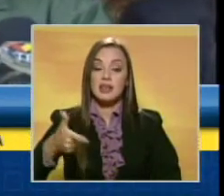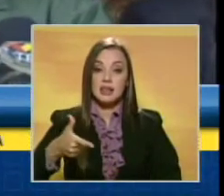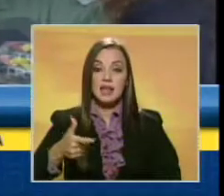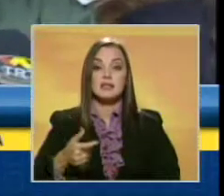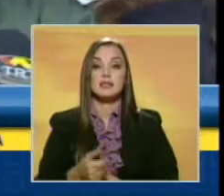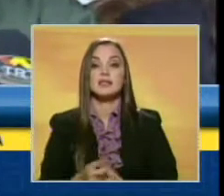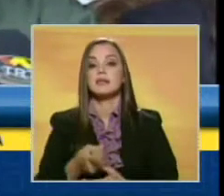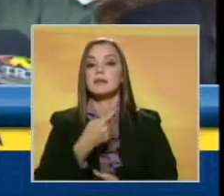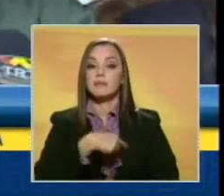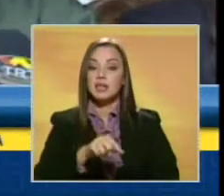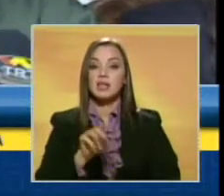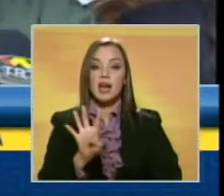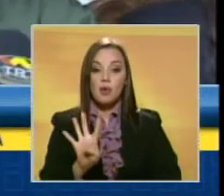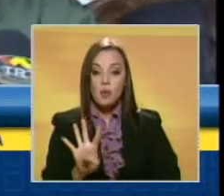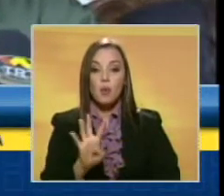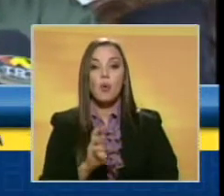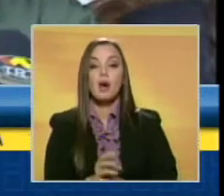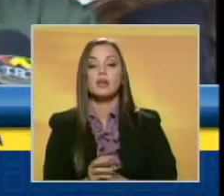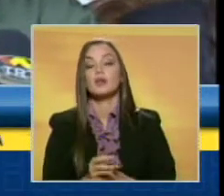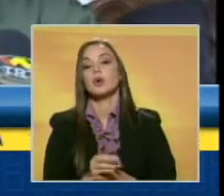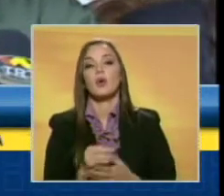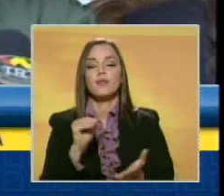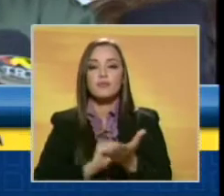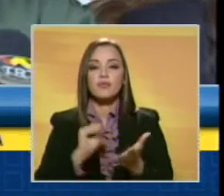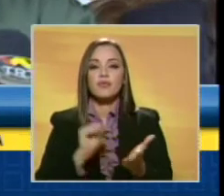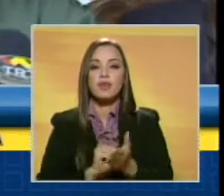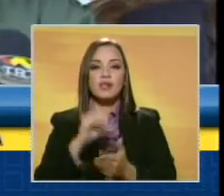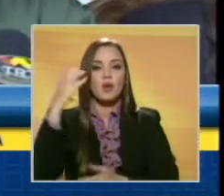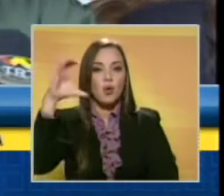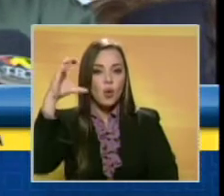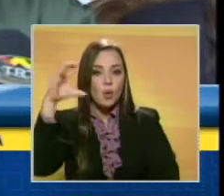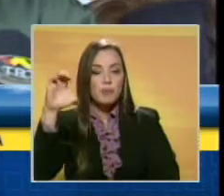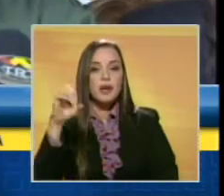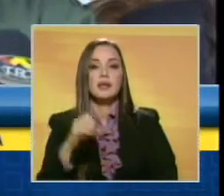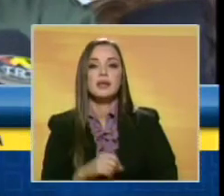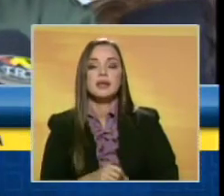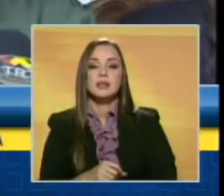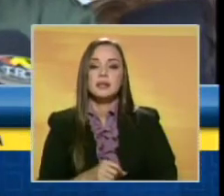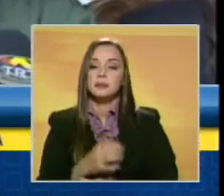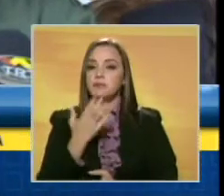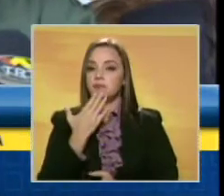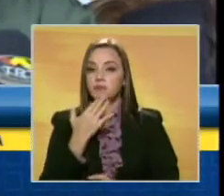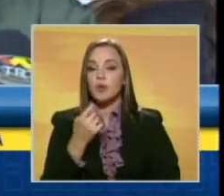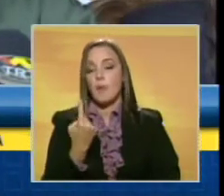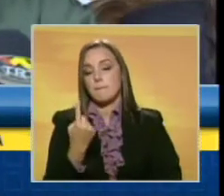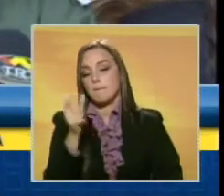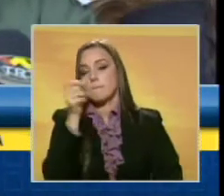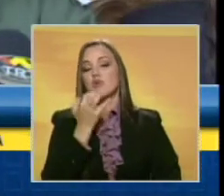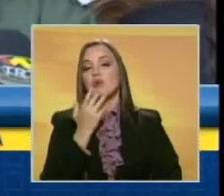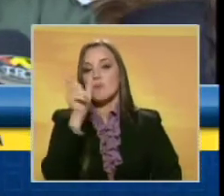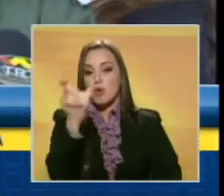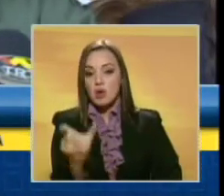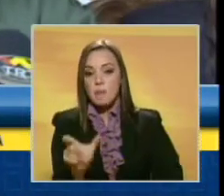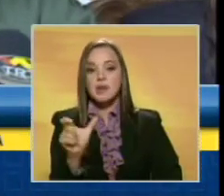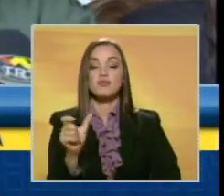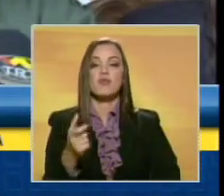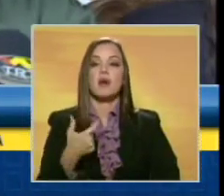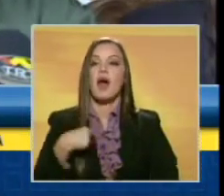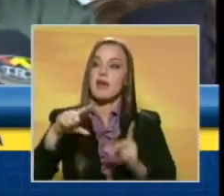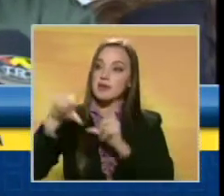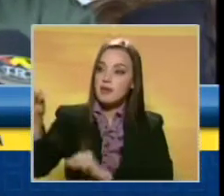para Colombia. En cuanto a los vehículos de uso particular, máximo 15 pases